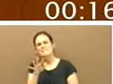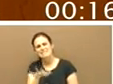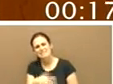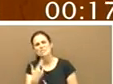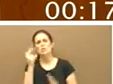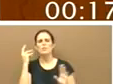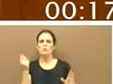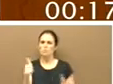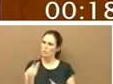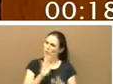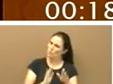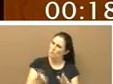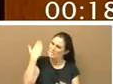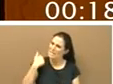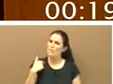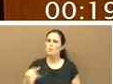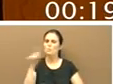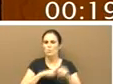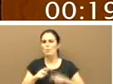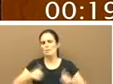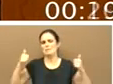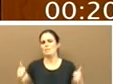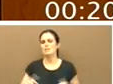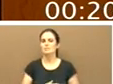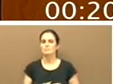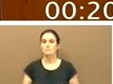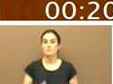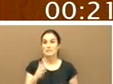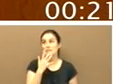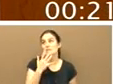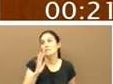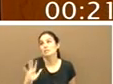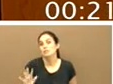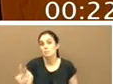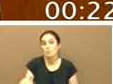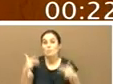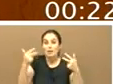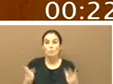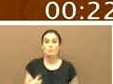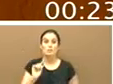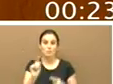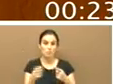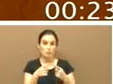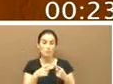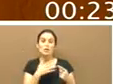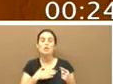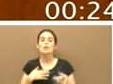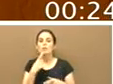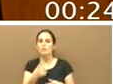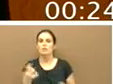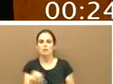sombras que luces. Si me lo permiten, lo primero que quiero decirle